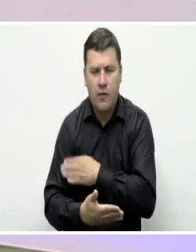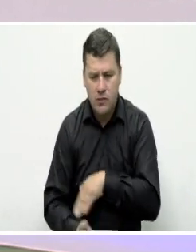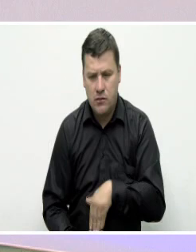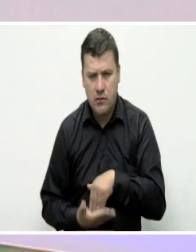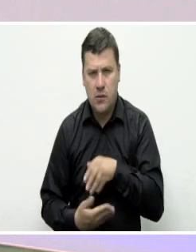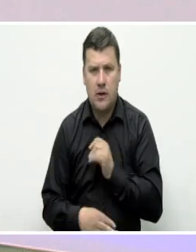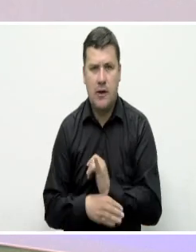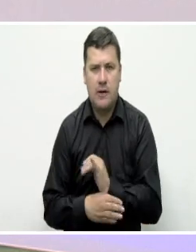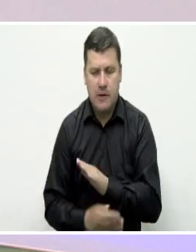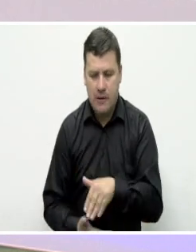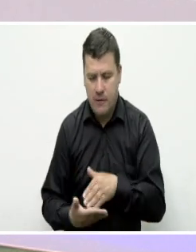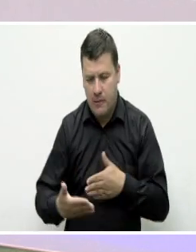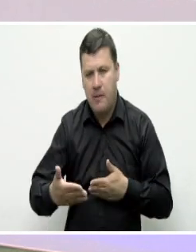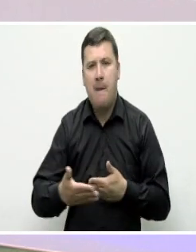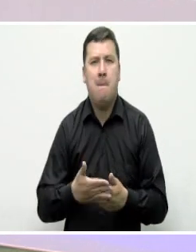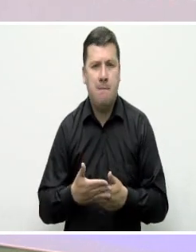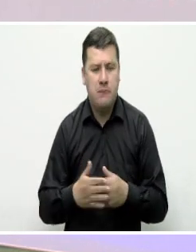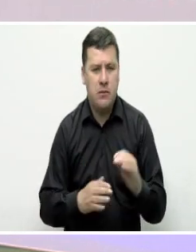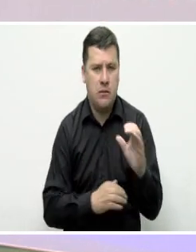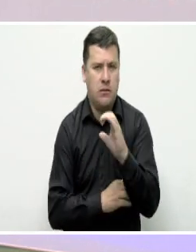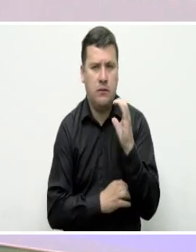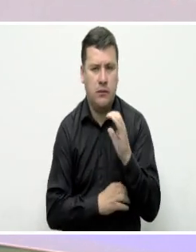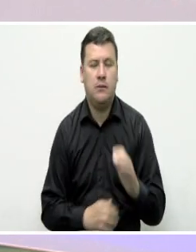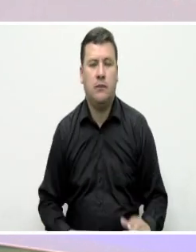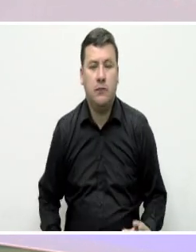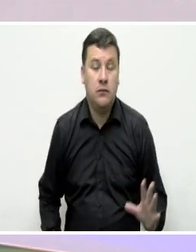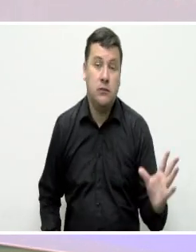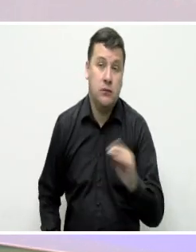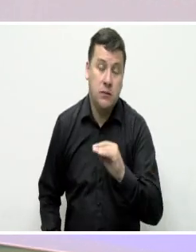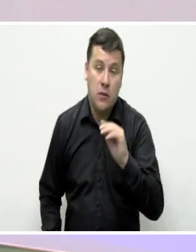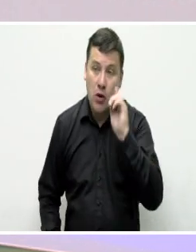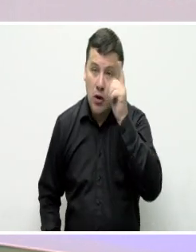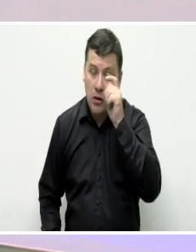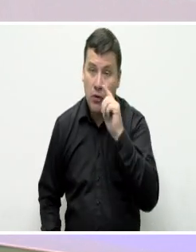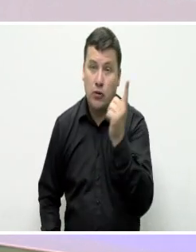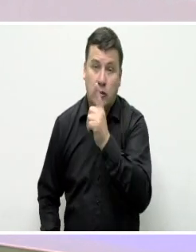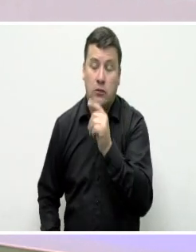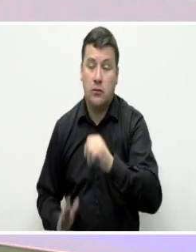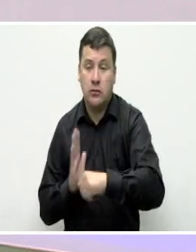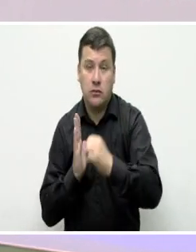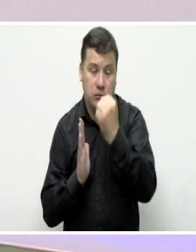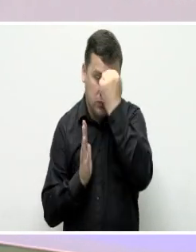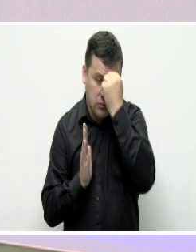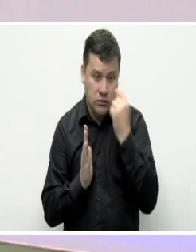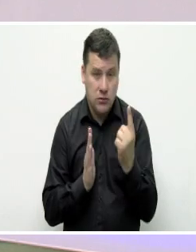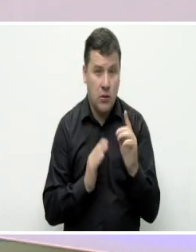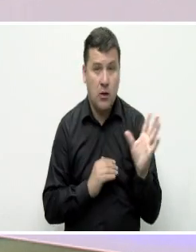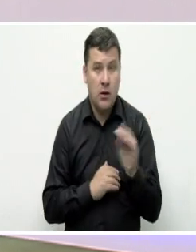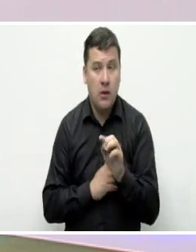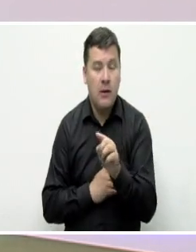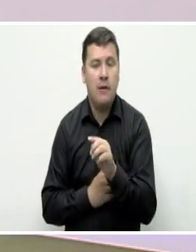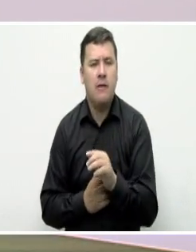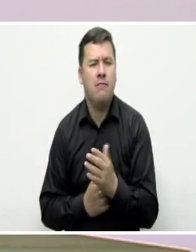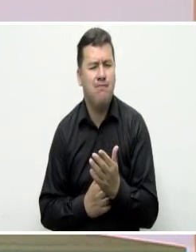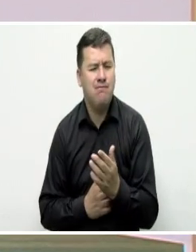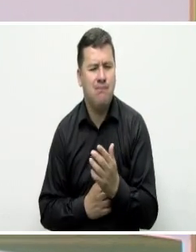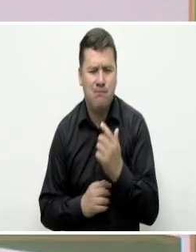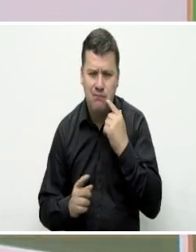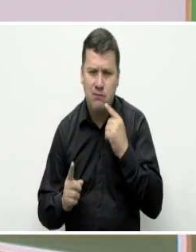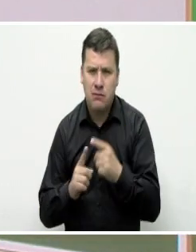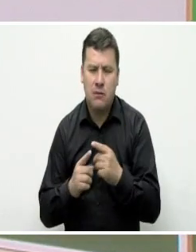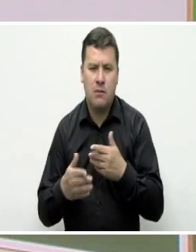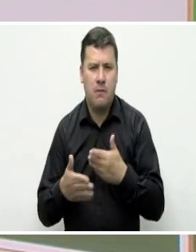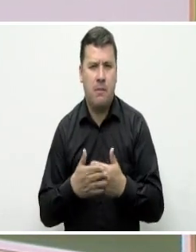la institucionalidad en Colombia, a todas las autoridades, no solamente a la Registraduría Nacional de Estado Civil, pero